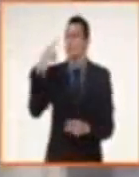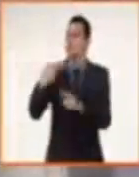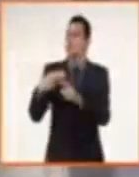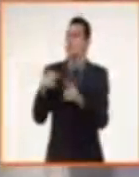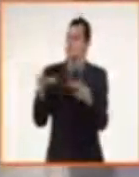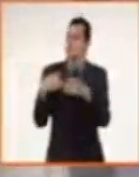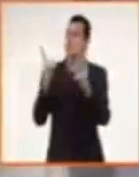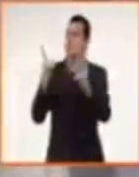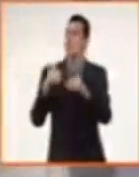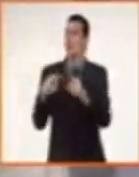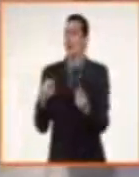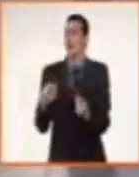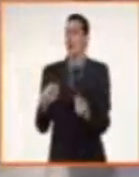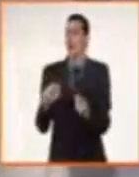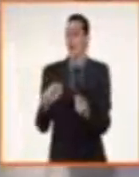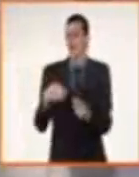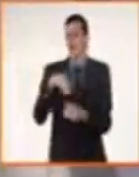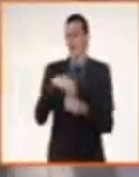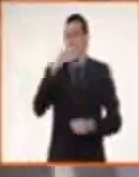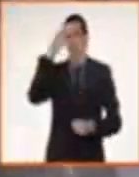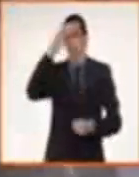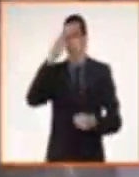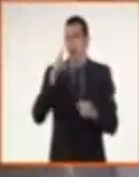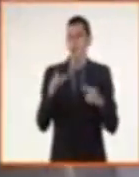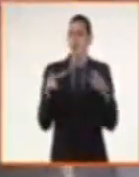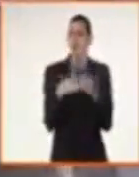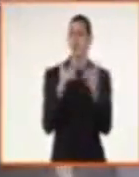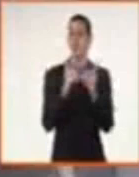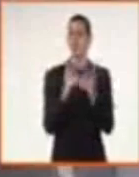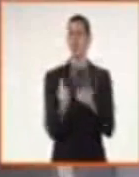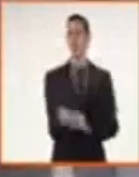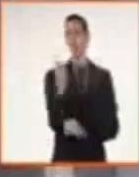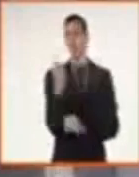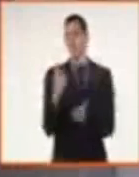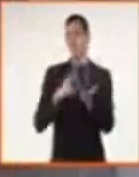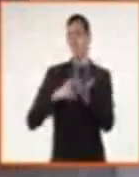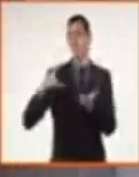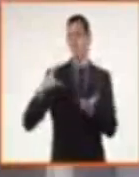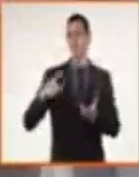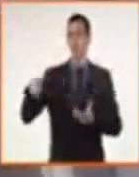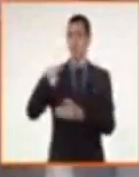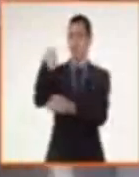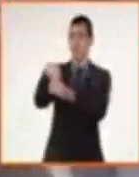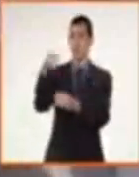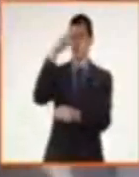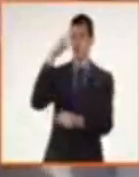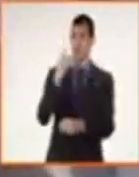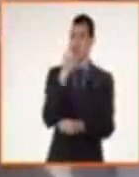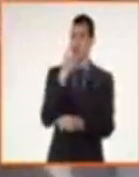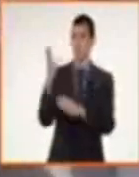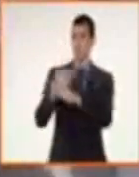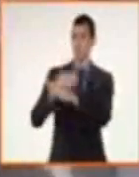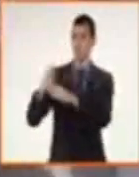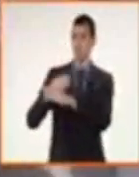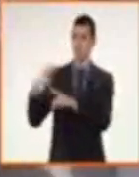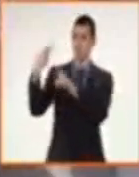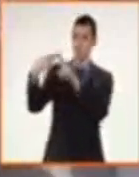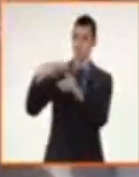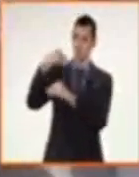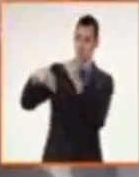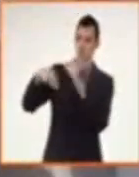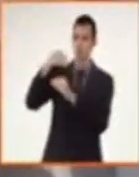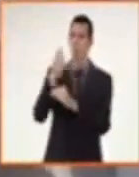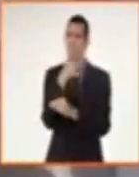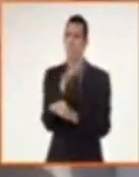país, por suerte, hay un solo partido, y ustedes tienen un montón de partidos que tienen nombres muy parecidos, y me equivoqué, me dijo, usted